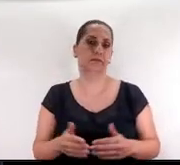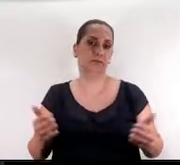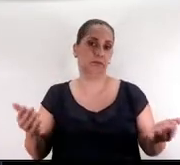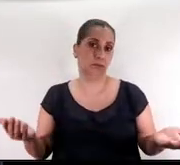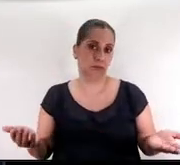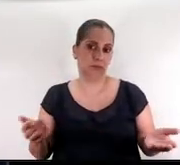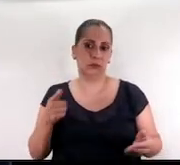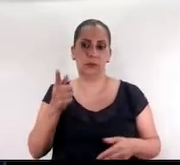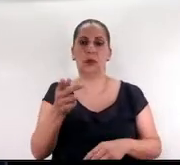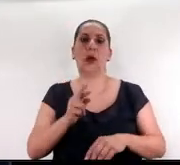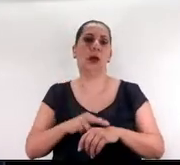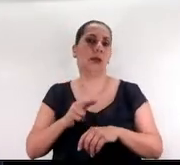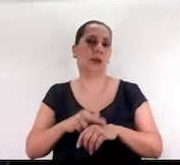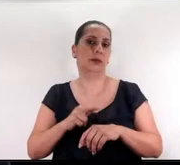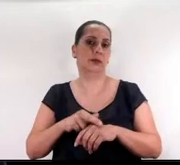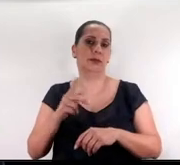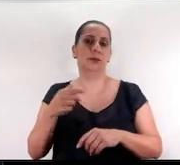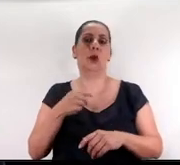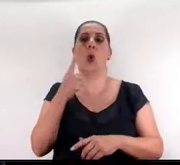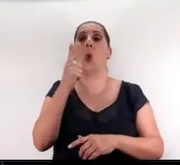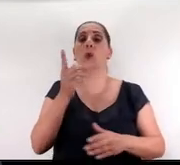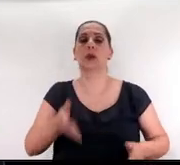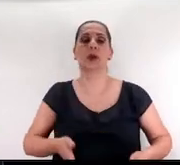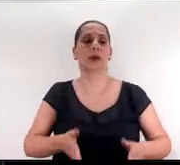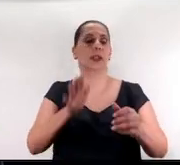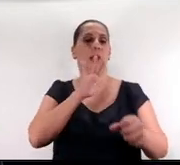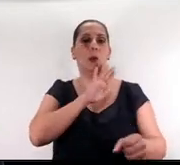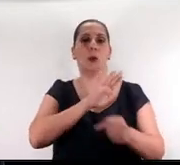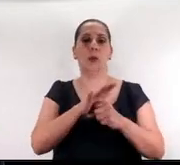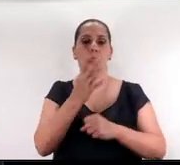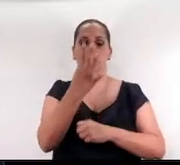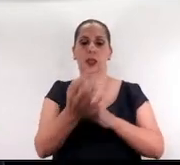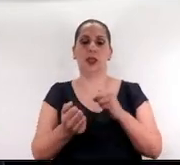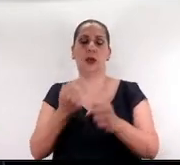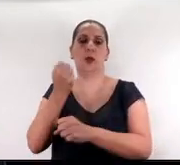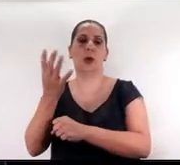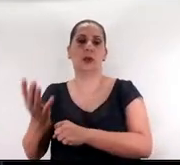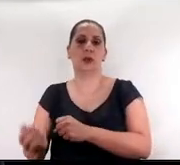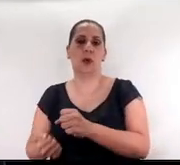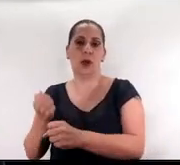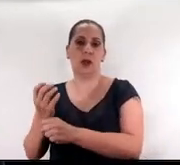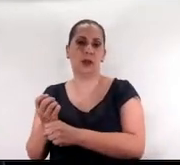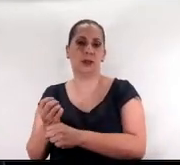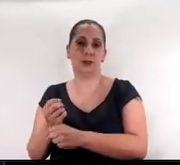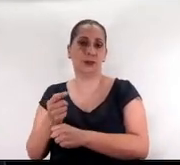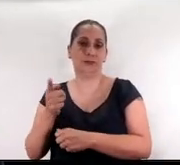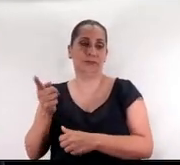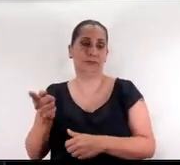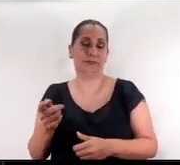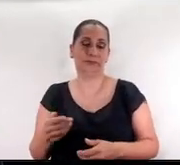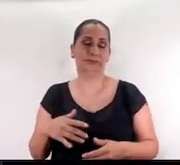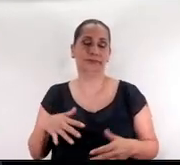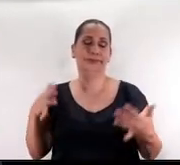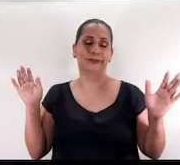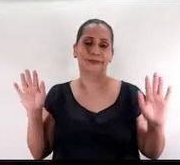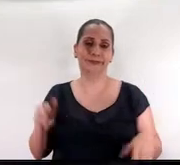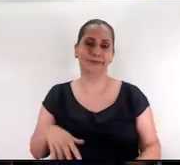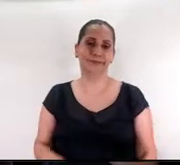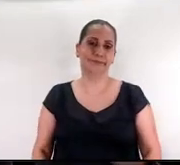a ese ritmo, aún construyendo una carretera completa cada 4 años, a ese ritmo